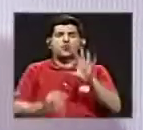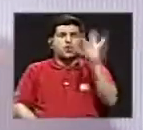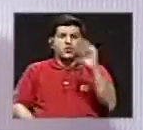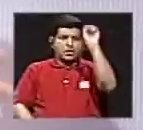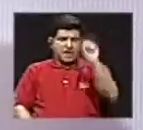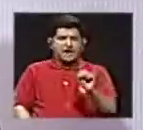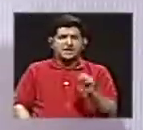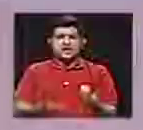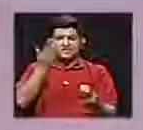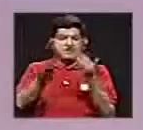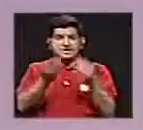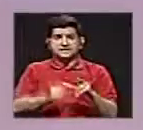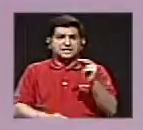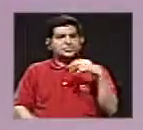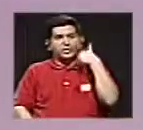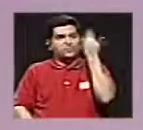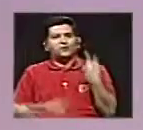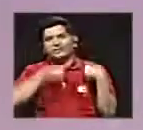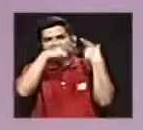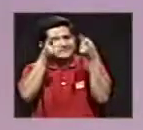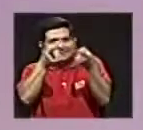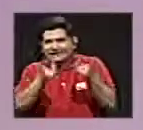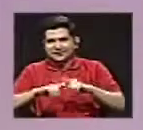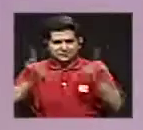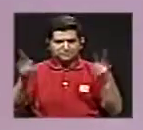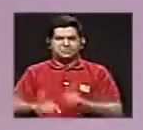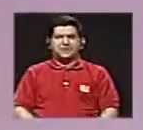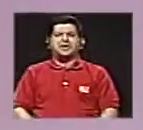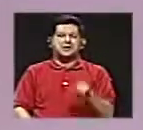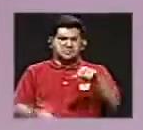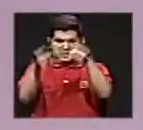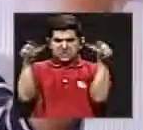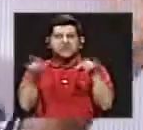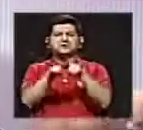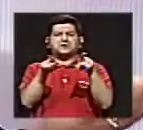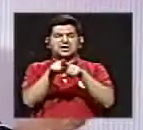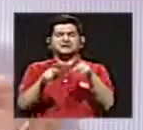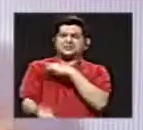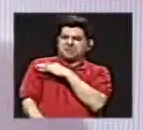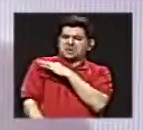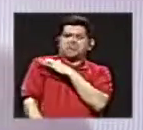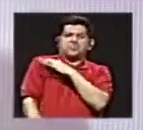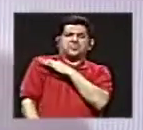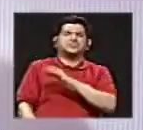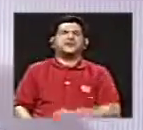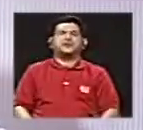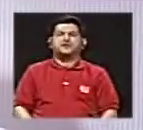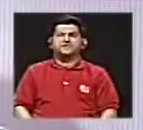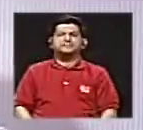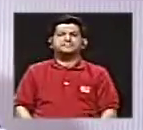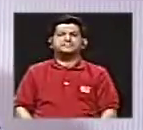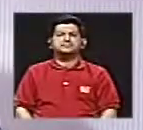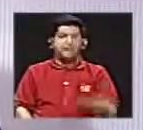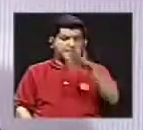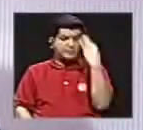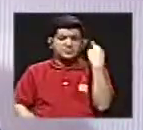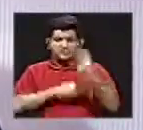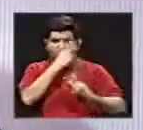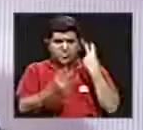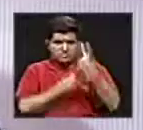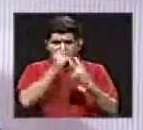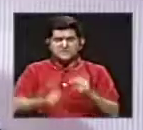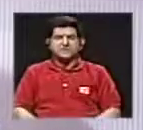más bien, porque no es tan fácil que esté. Sí. Pero está esa página y entonces los invitamos a que visiten